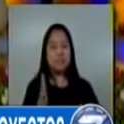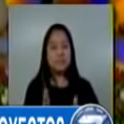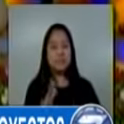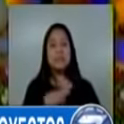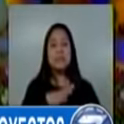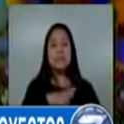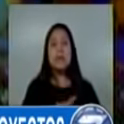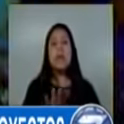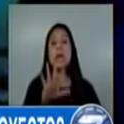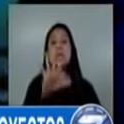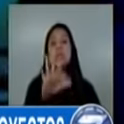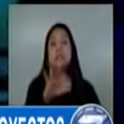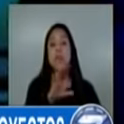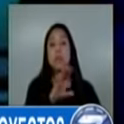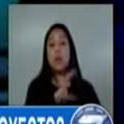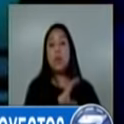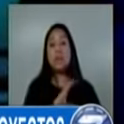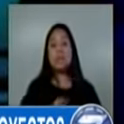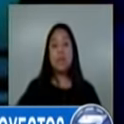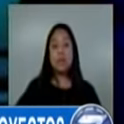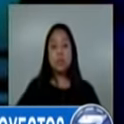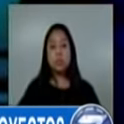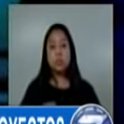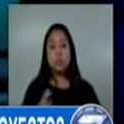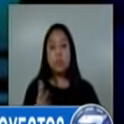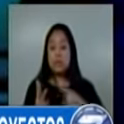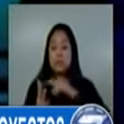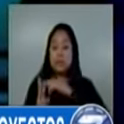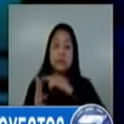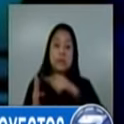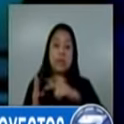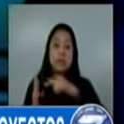sureste, 3 de los cuales tienen